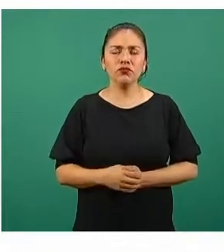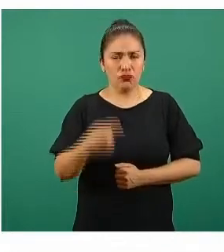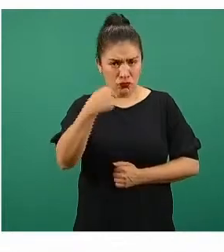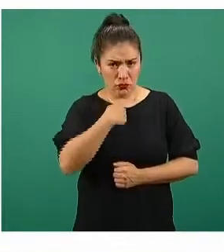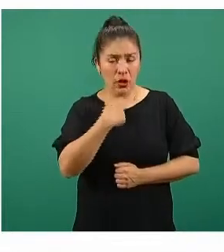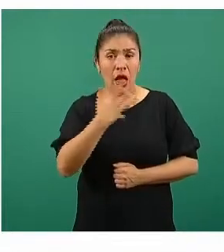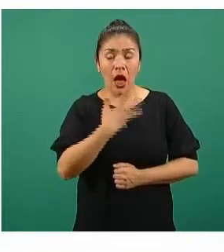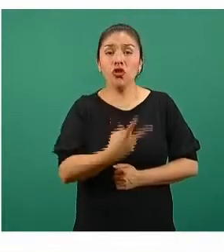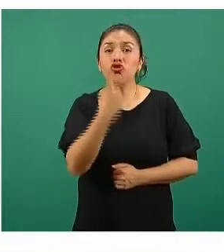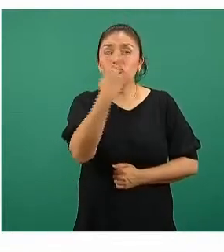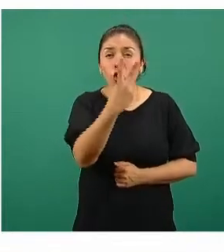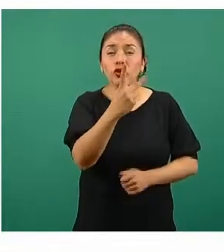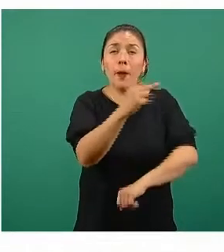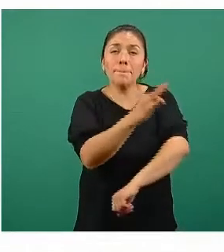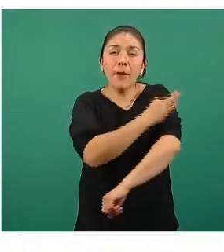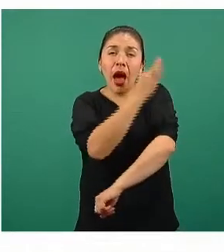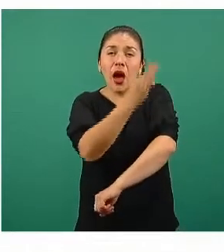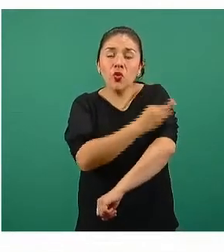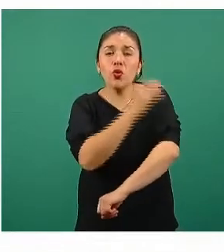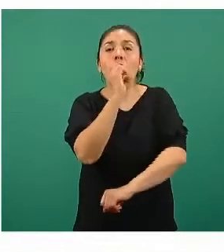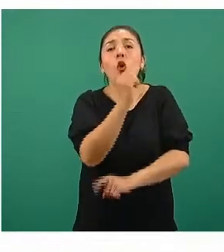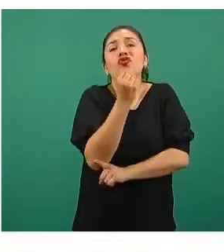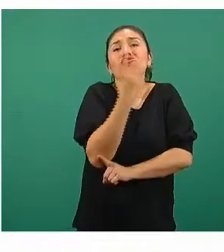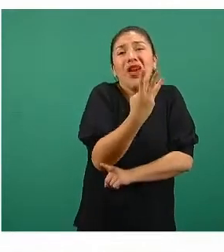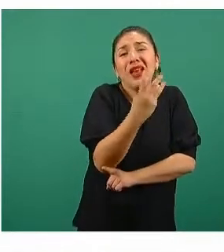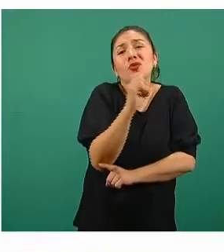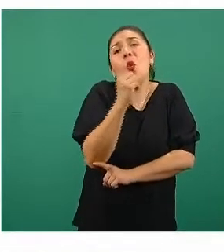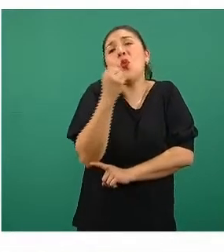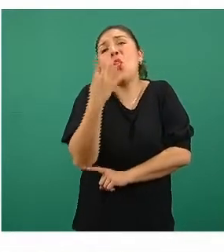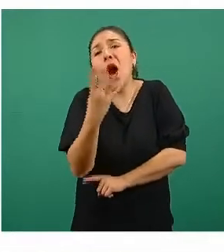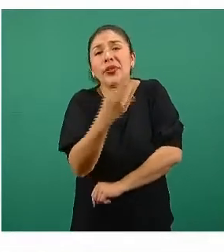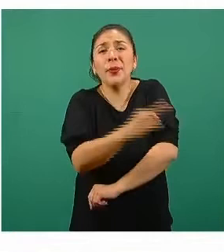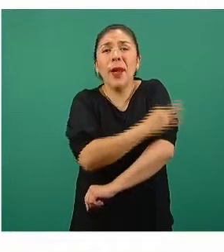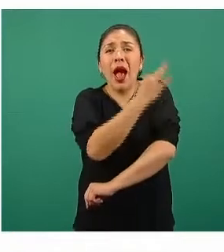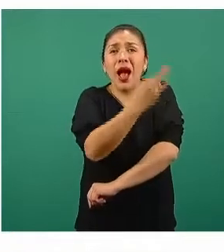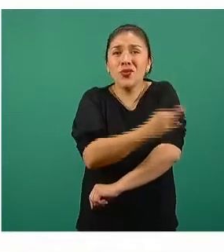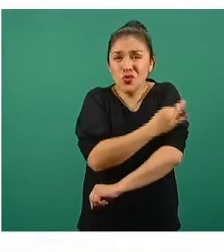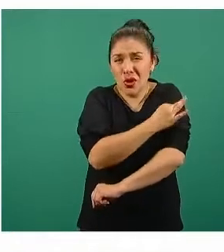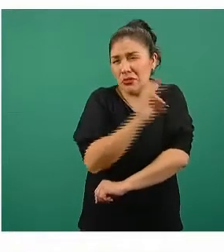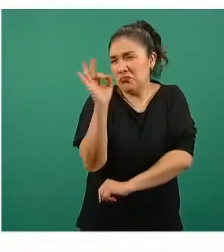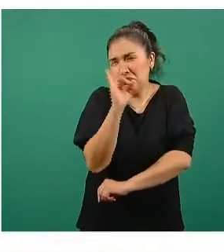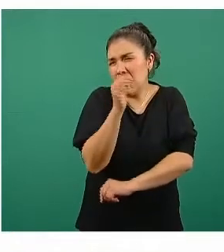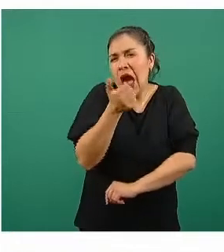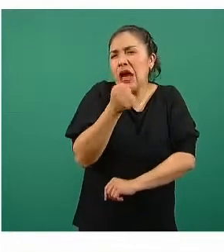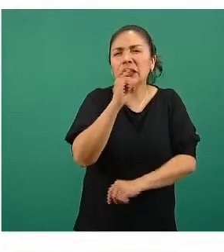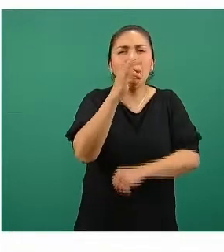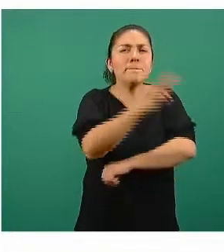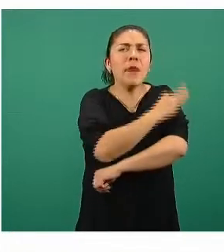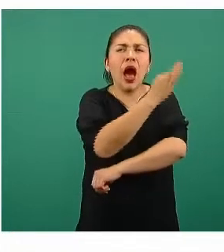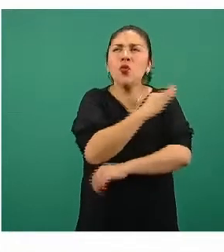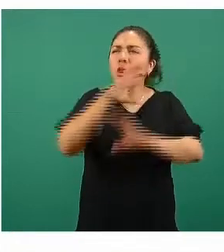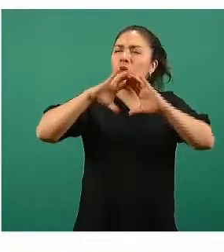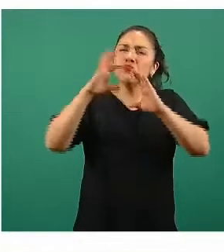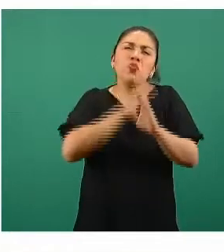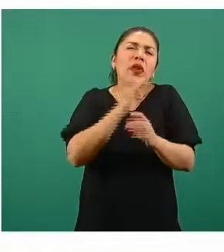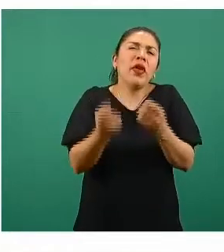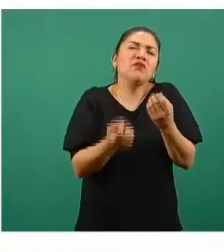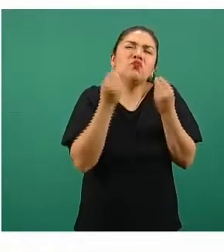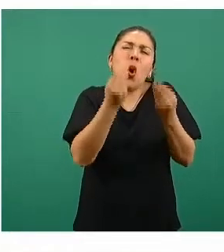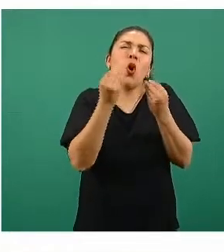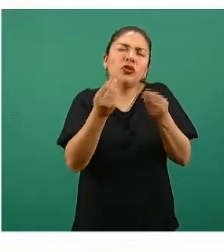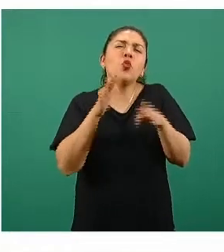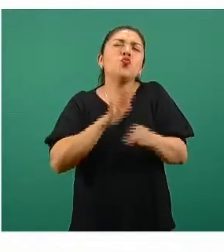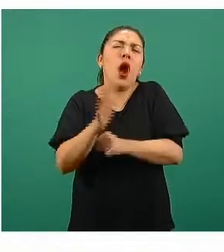de 2 dosis, de 3 dosis, de 4 dosis, como pudiera haber cualquier vacuna en el mundo,